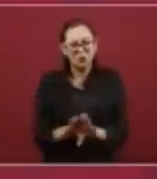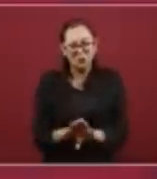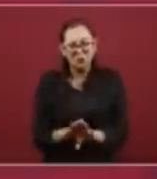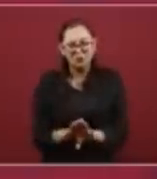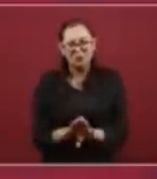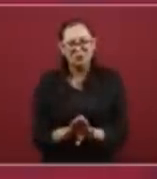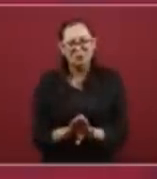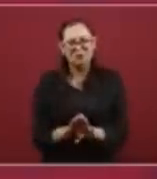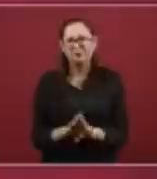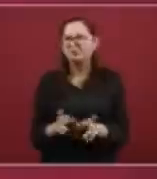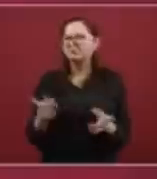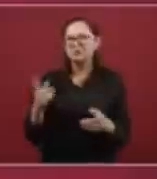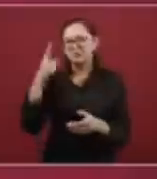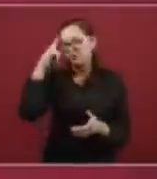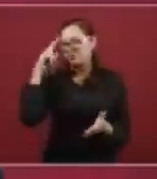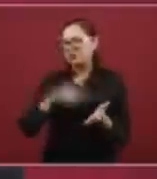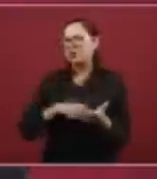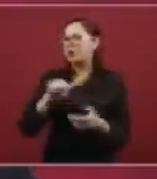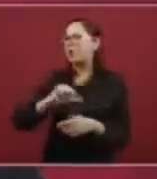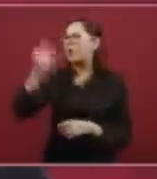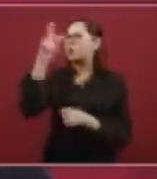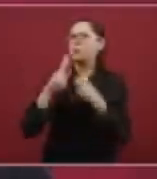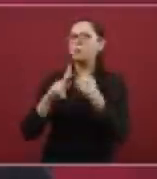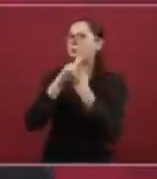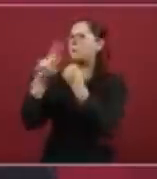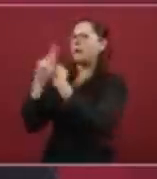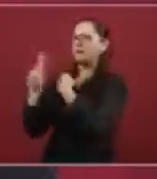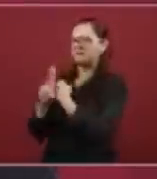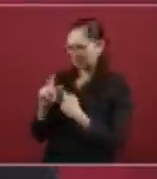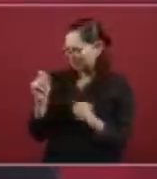que exista en ningún país del mundo,